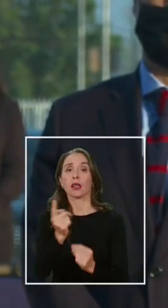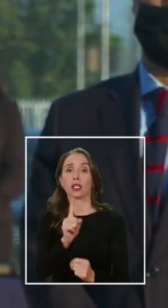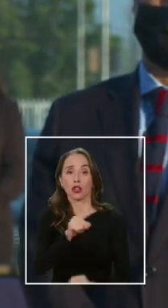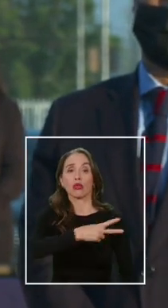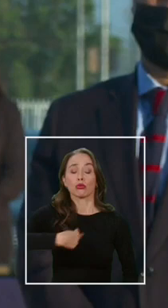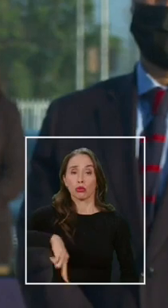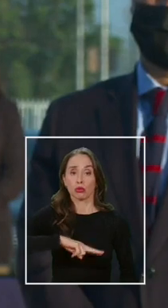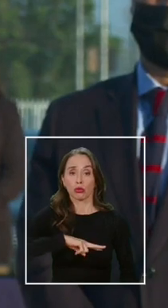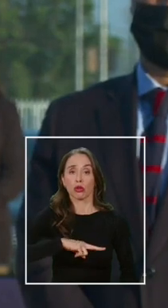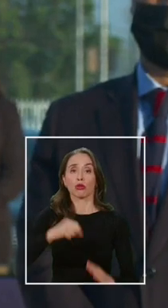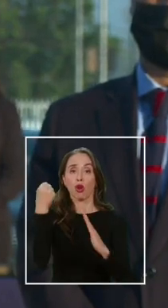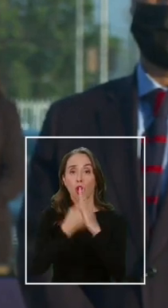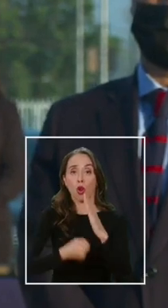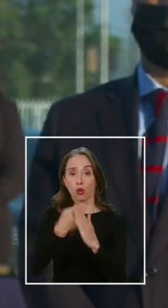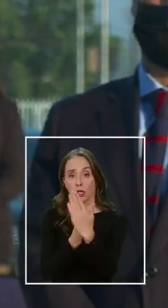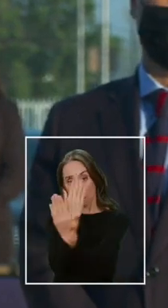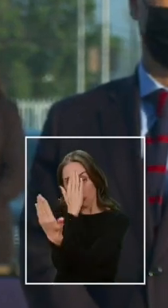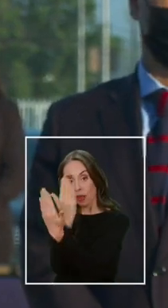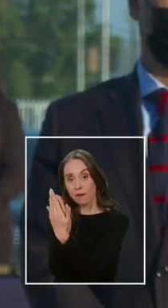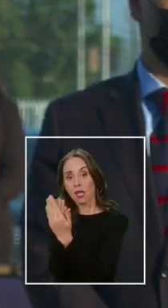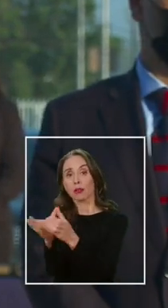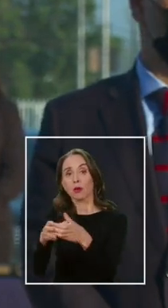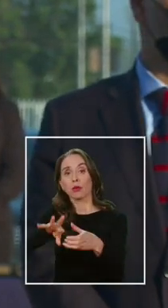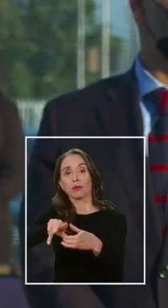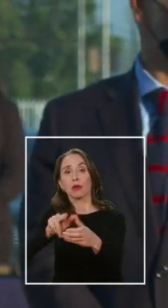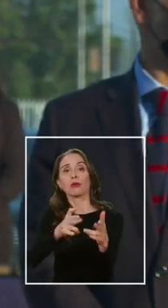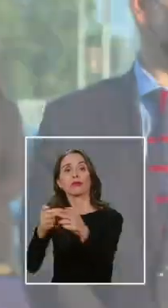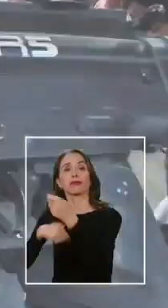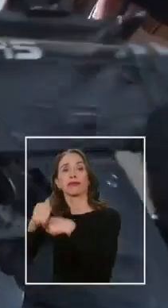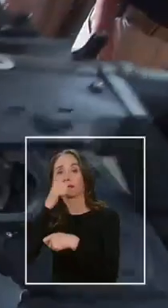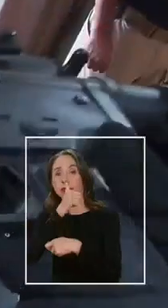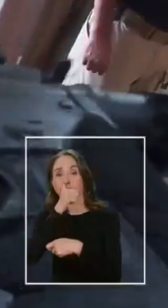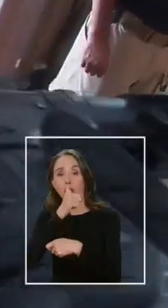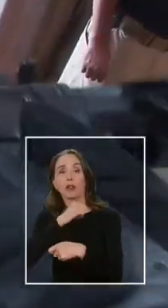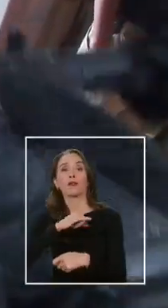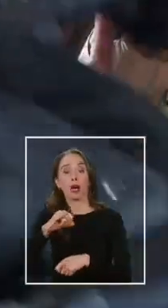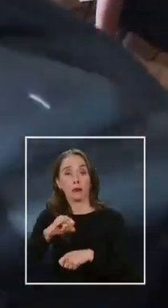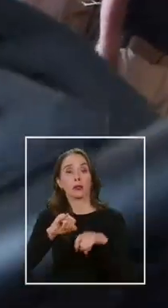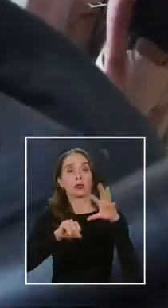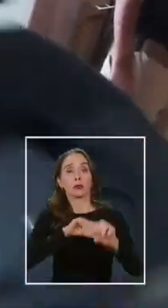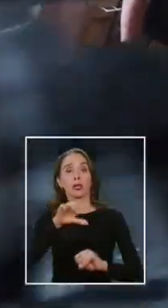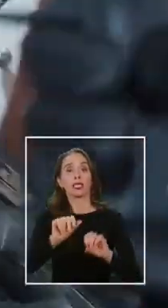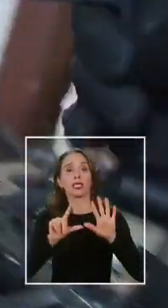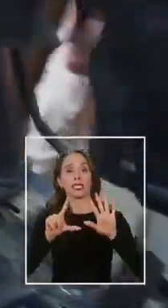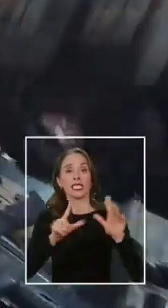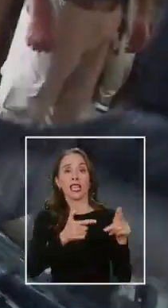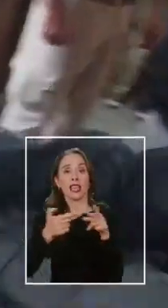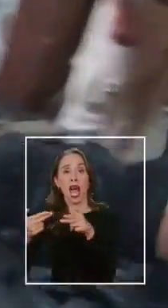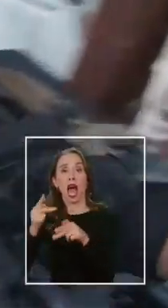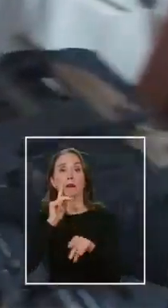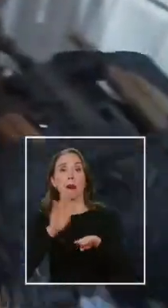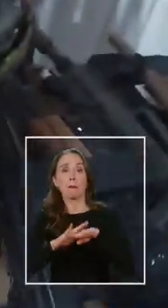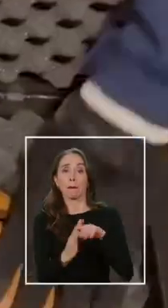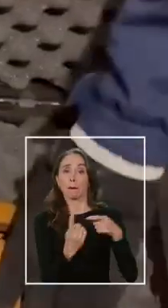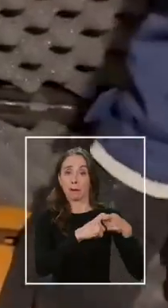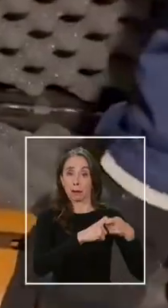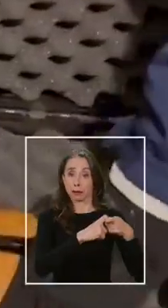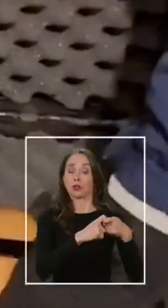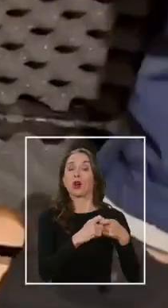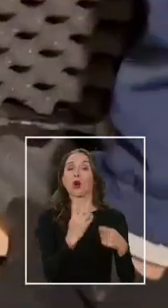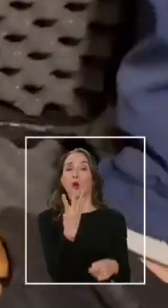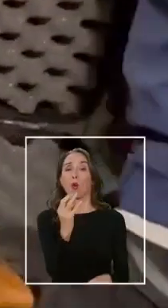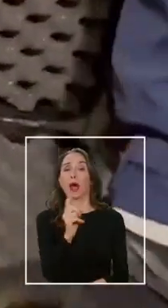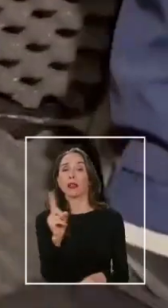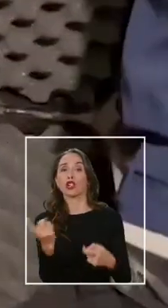Estamos dando esta lucha frontal al crimen organizado y lo vamos a seguir haciendo. Decomiso de 7 armas inscritas y 40 no